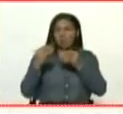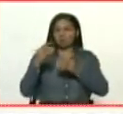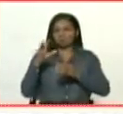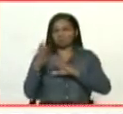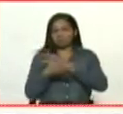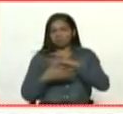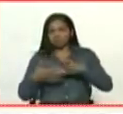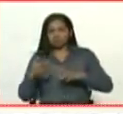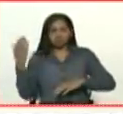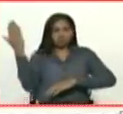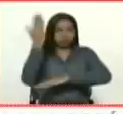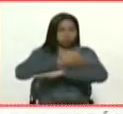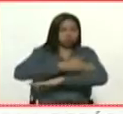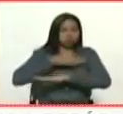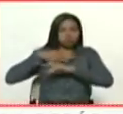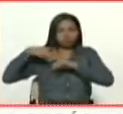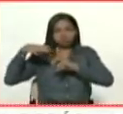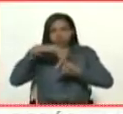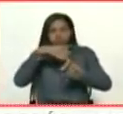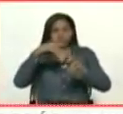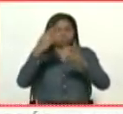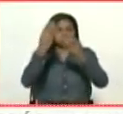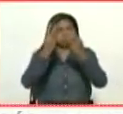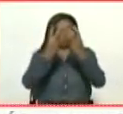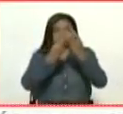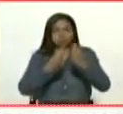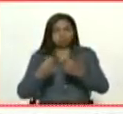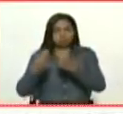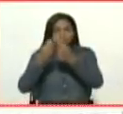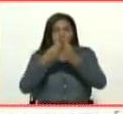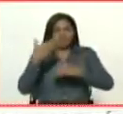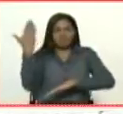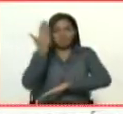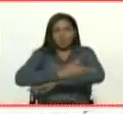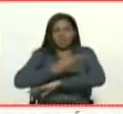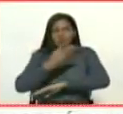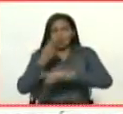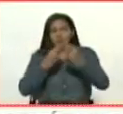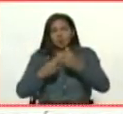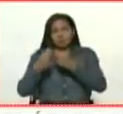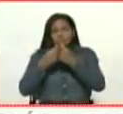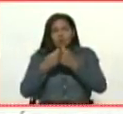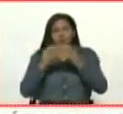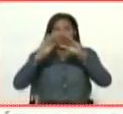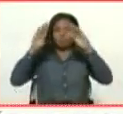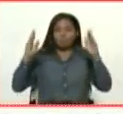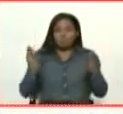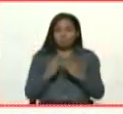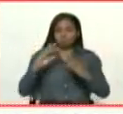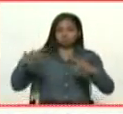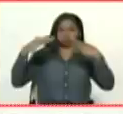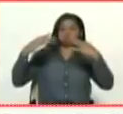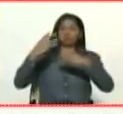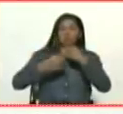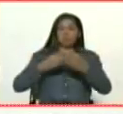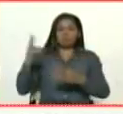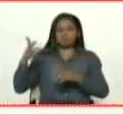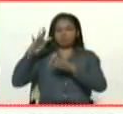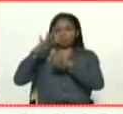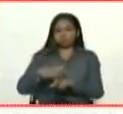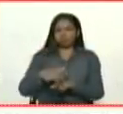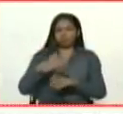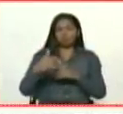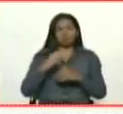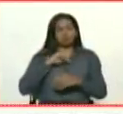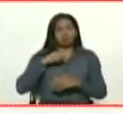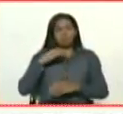de sanciones, persecuciones y bloqueos económicos y monetarios que el mundo está viendo. Poco a poco